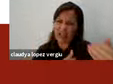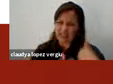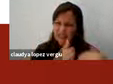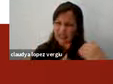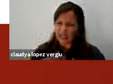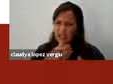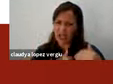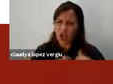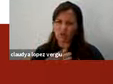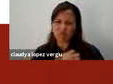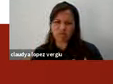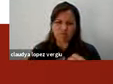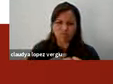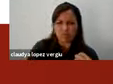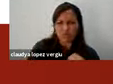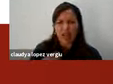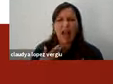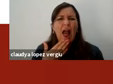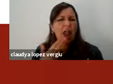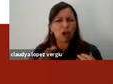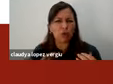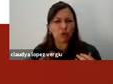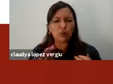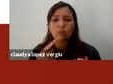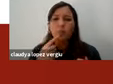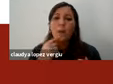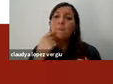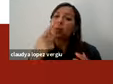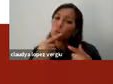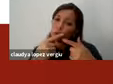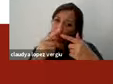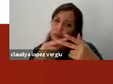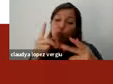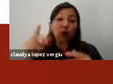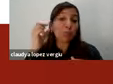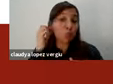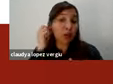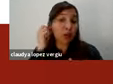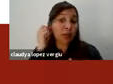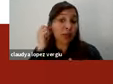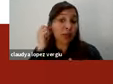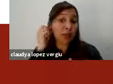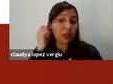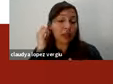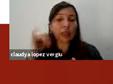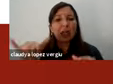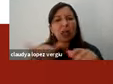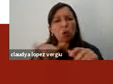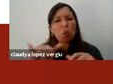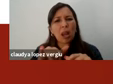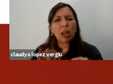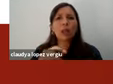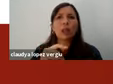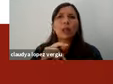en su mayoría la población del equipo de PROMPERÚ es mujer, somos mujeres, igual existe